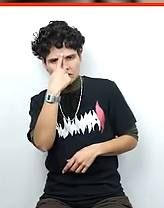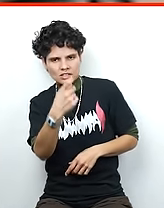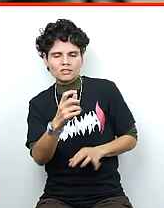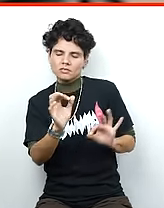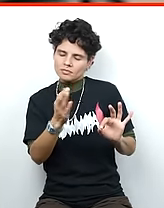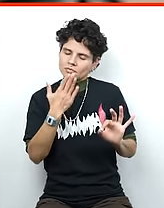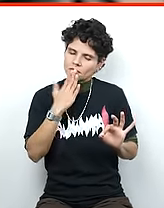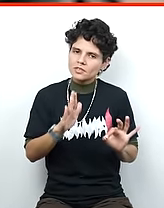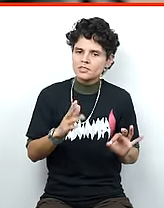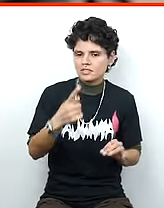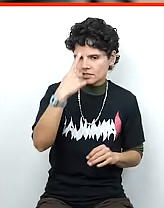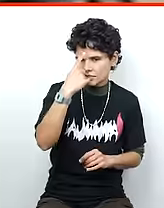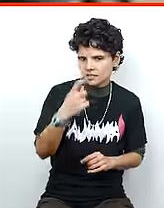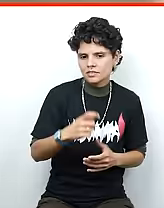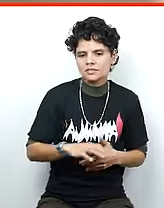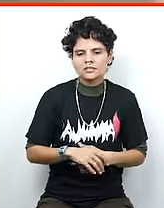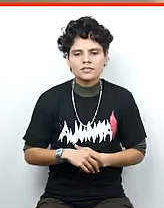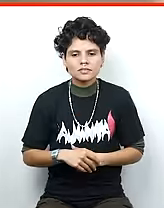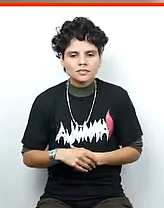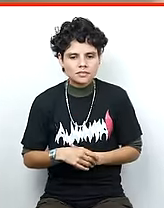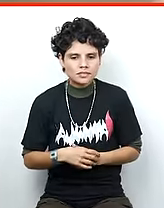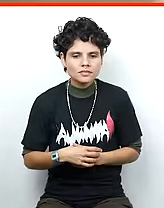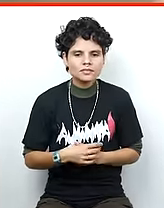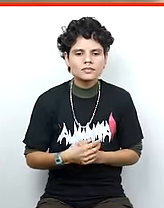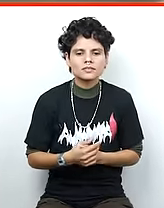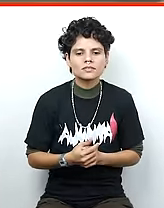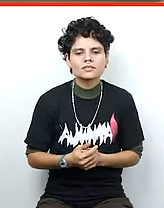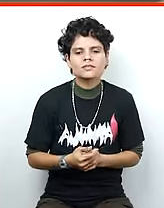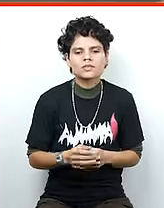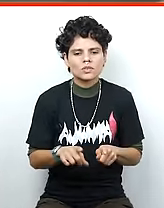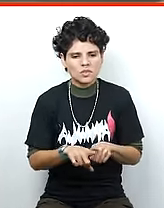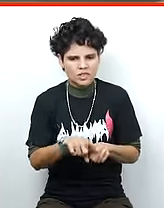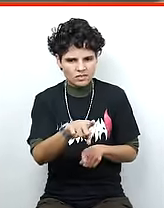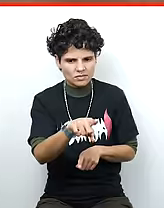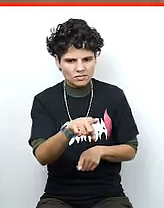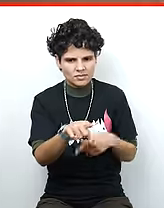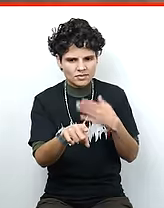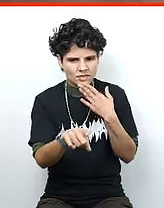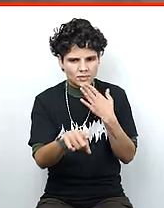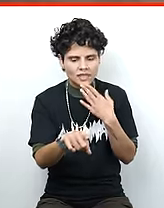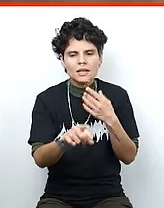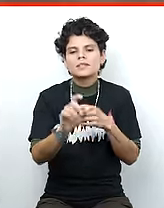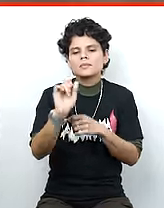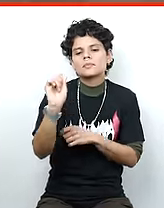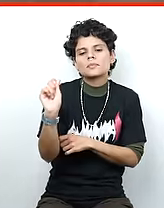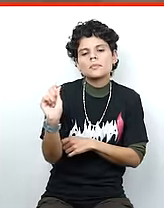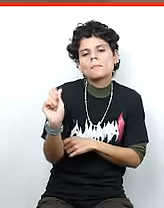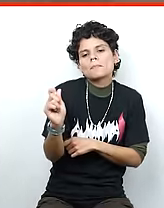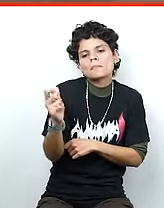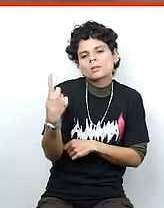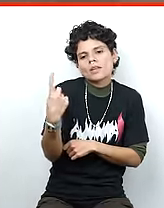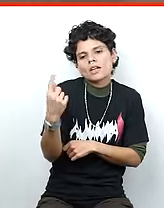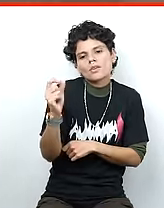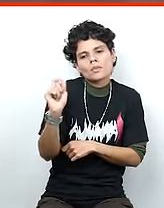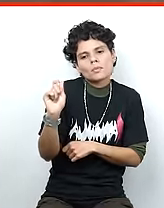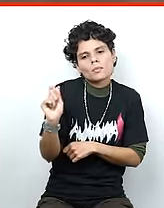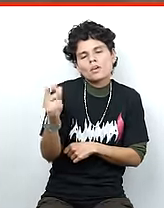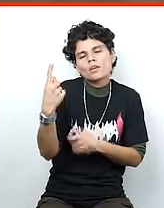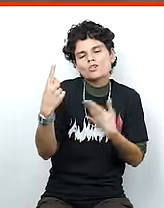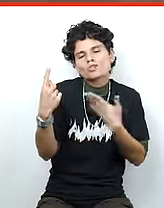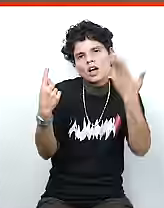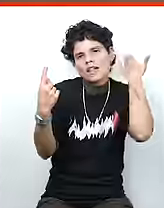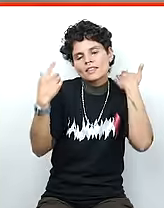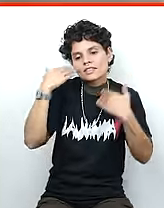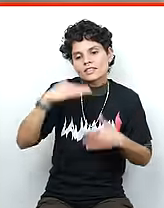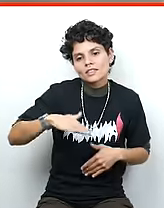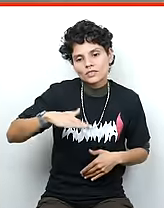más serio, así que, más. ¿Tú te pusiste una vez un apodo César Ganta, ¿no? Sí, ese era mi primer... Cuando quise cantar cuando era